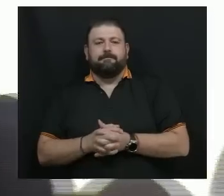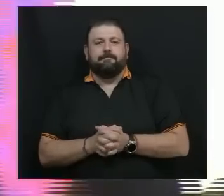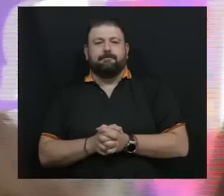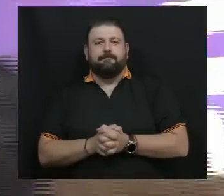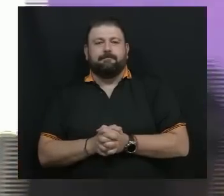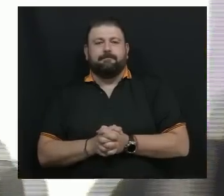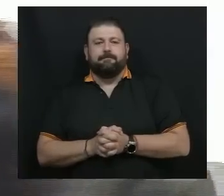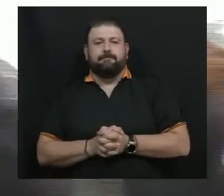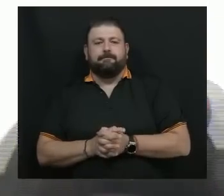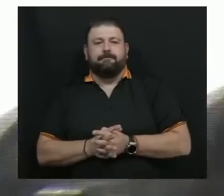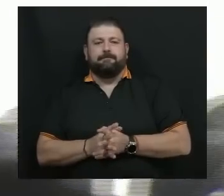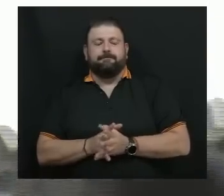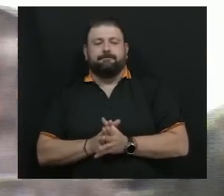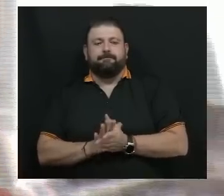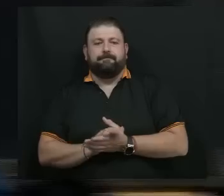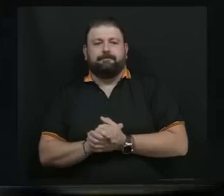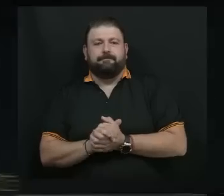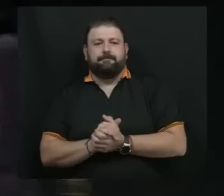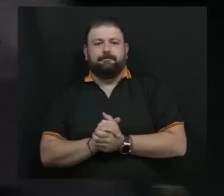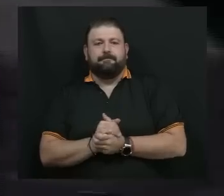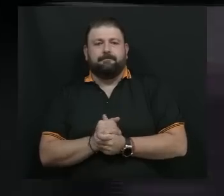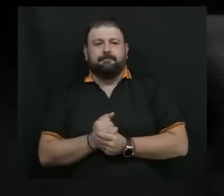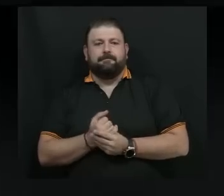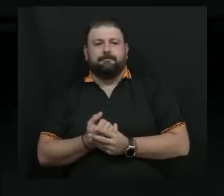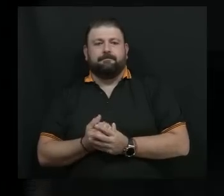Sube, sube, rápido.